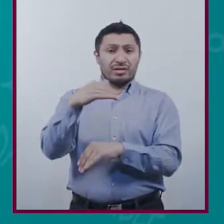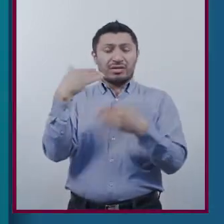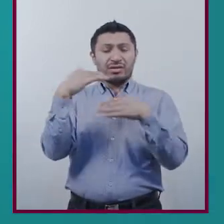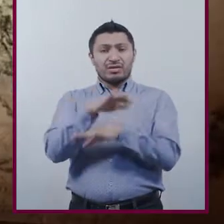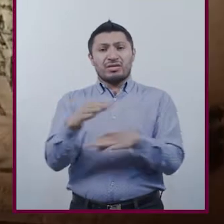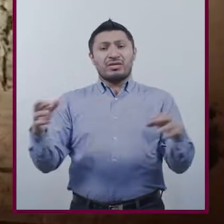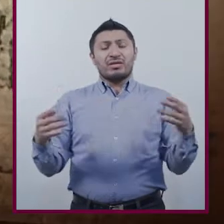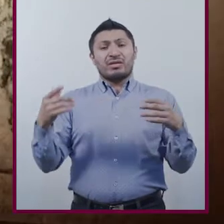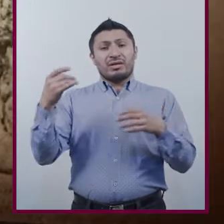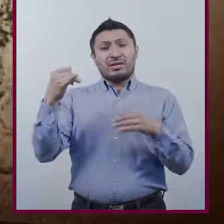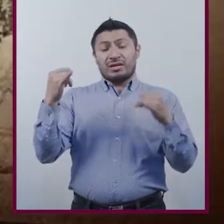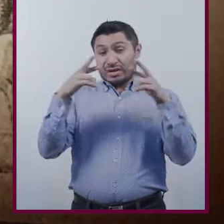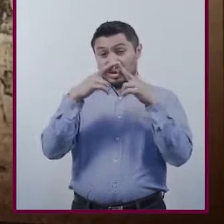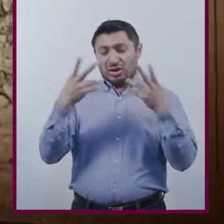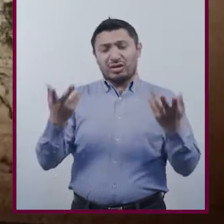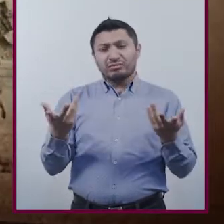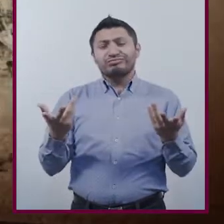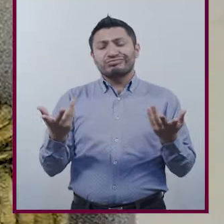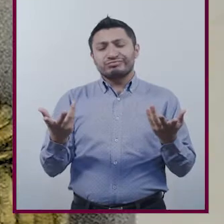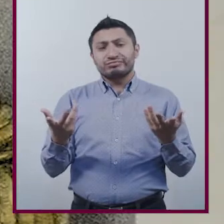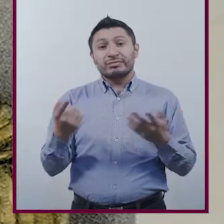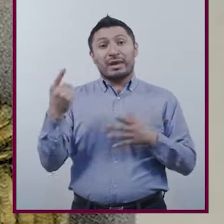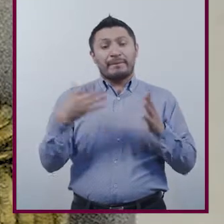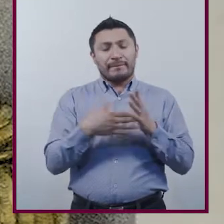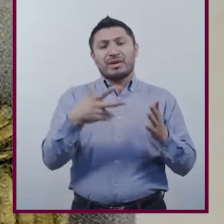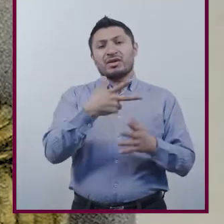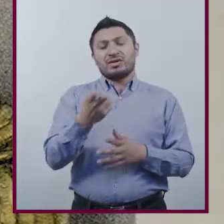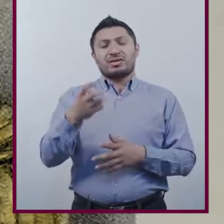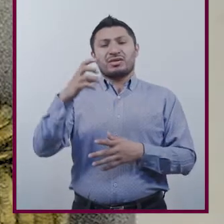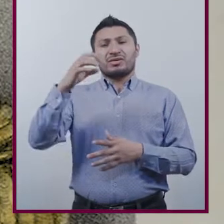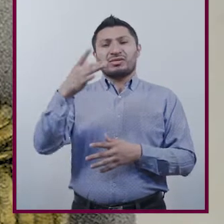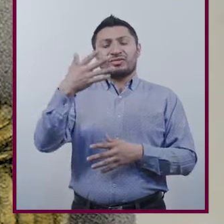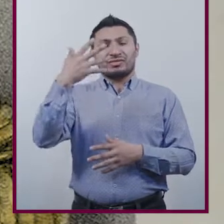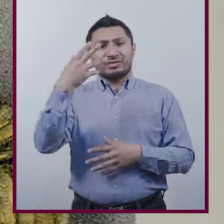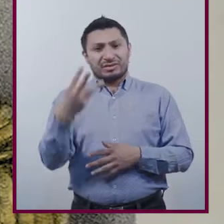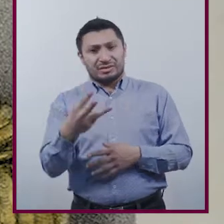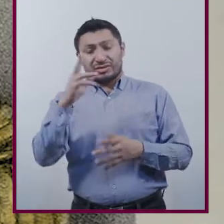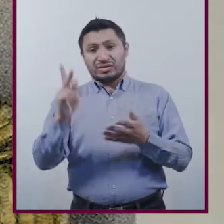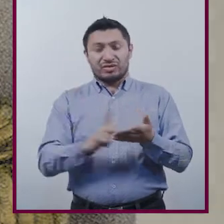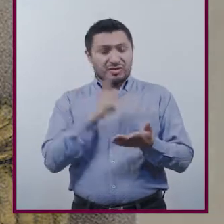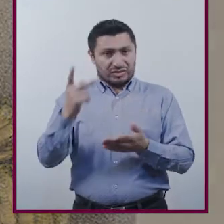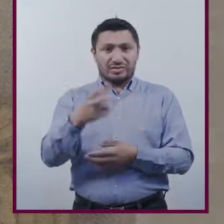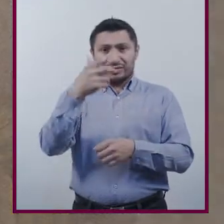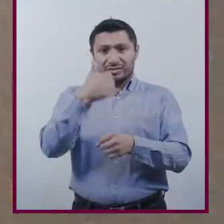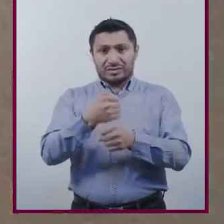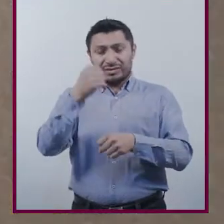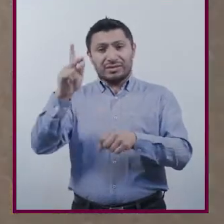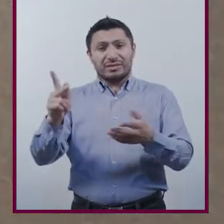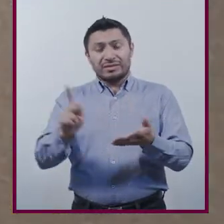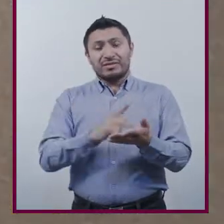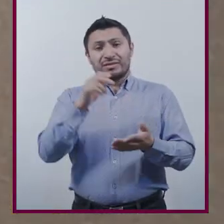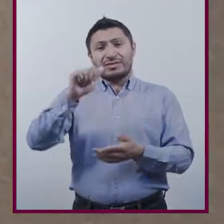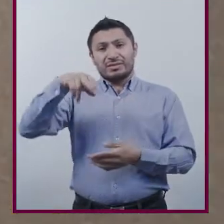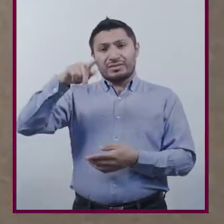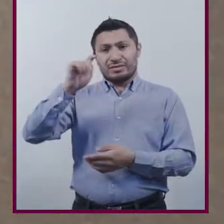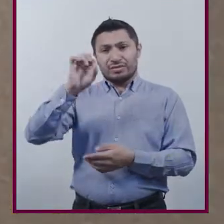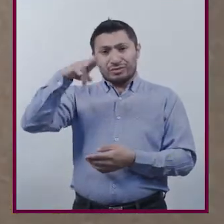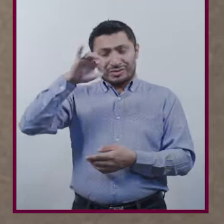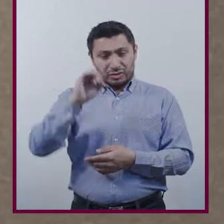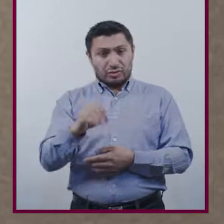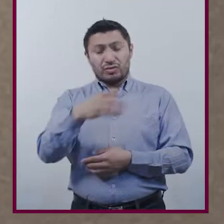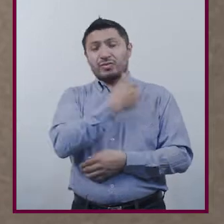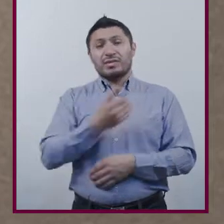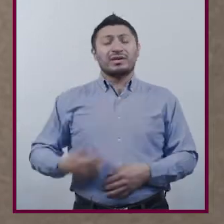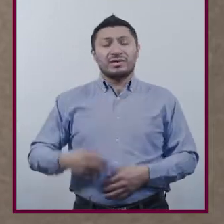religioso? En 1853, por sexta ocasión, Antonio López de Santa Anna ocupó la presidencia de México.